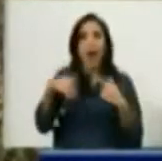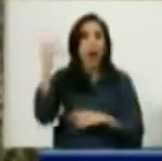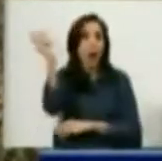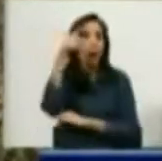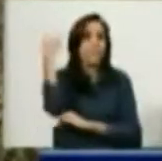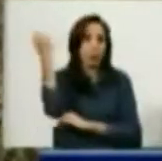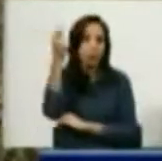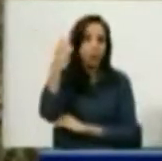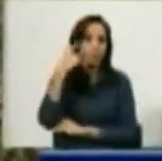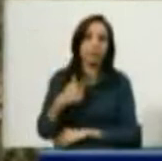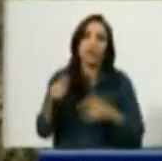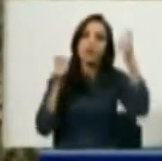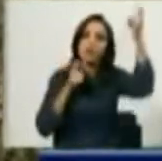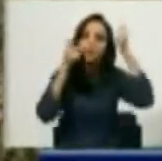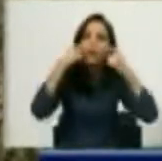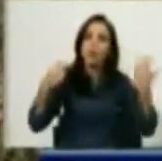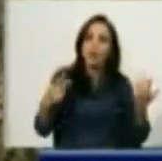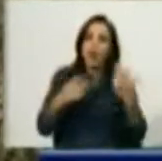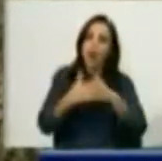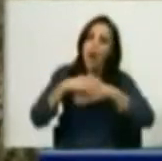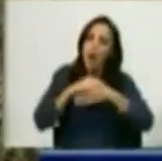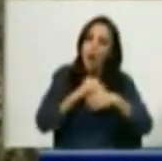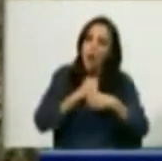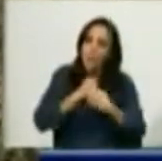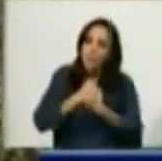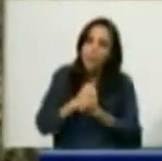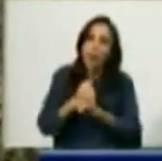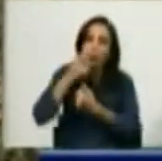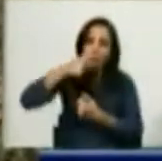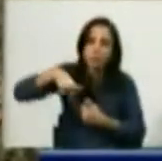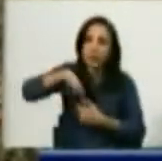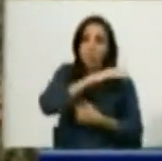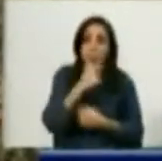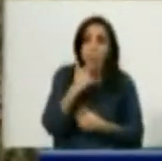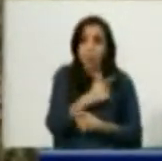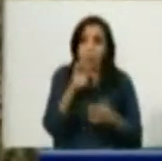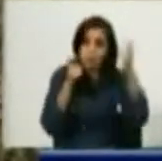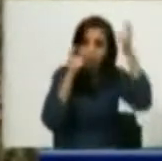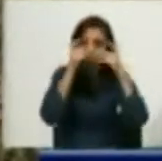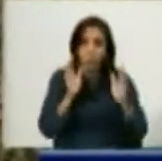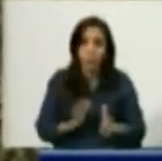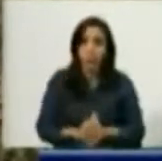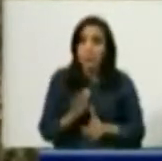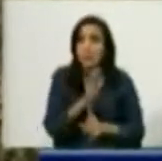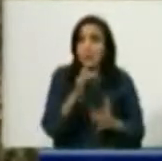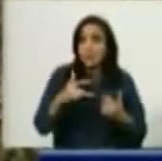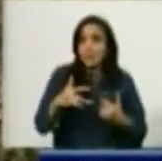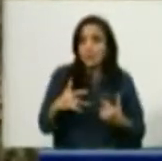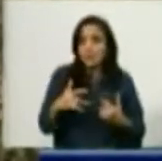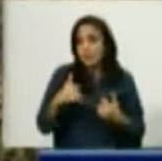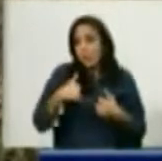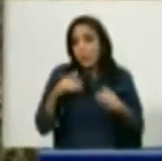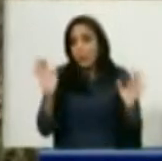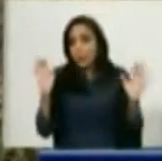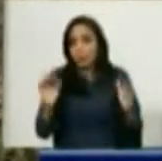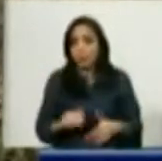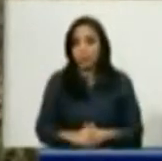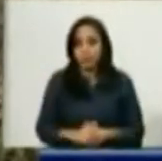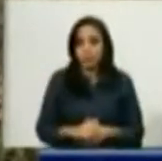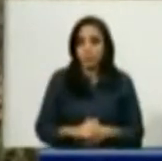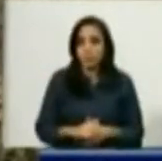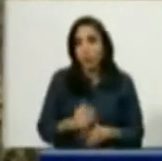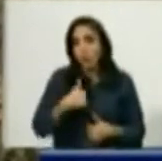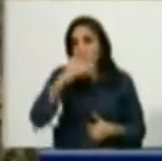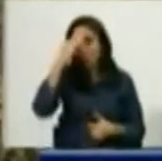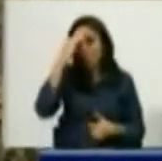donde Chávez se encontró con sus añoranzas Y decía Chávez si me tocara o mejor dicho ya